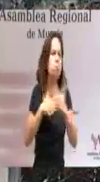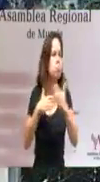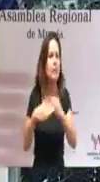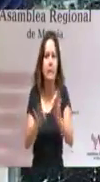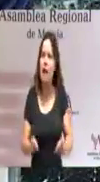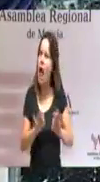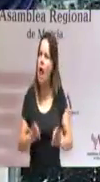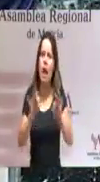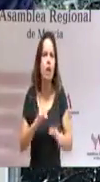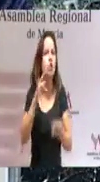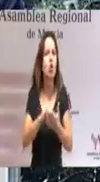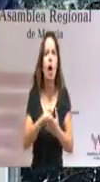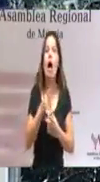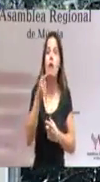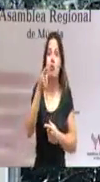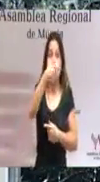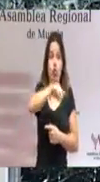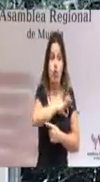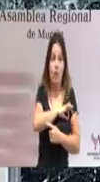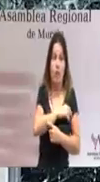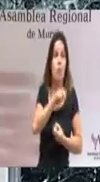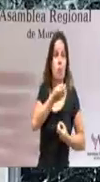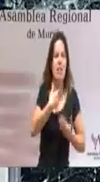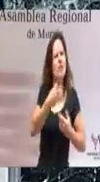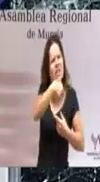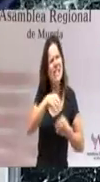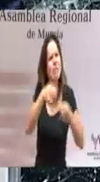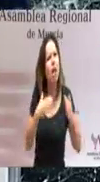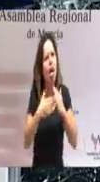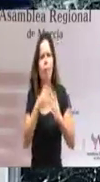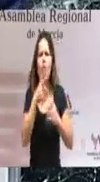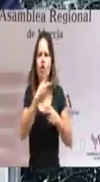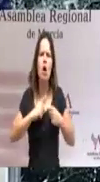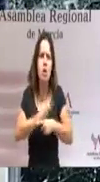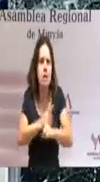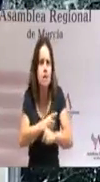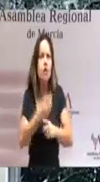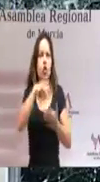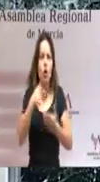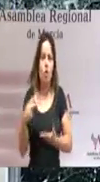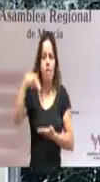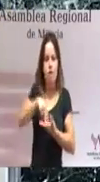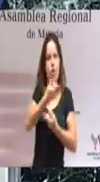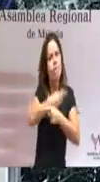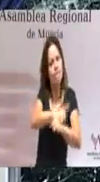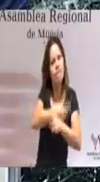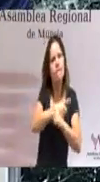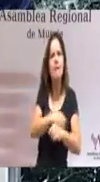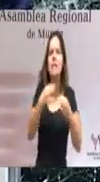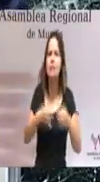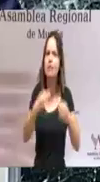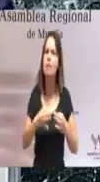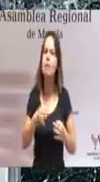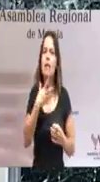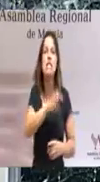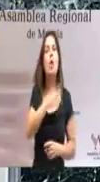cada vez que intervienen ustedes, y ustedes pues intervienen siempre, que se ponen muy nerviosos cada vez que yo entro aquí, luego usted, cada vez que subo aquí se ponen muy